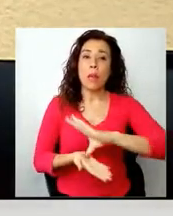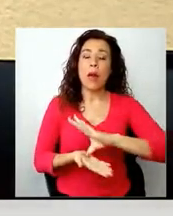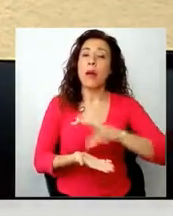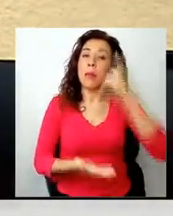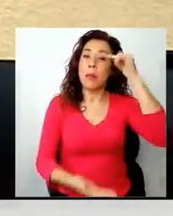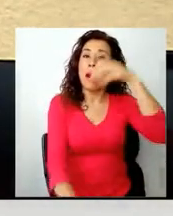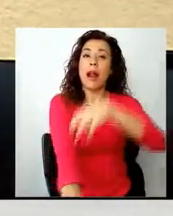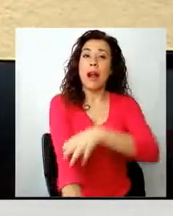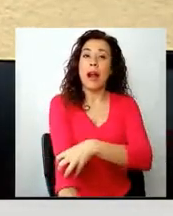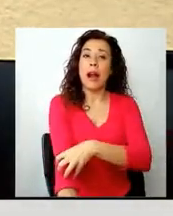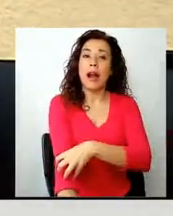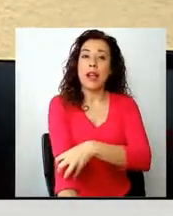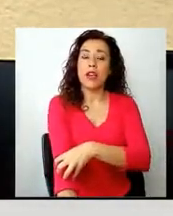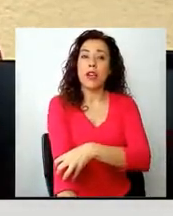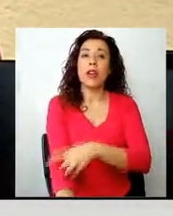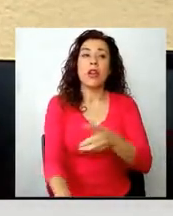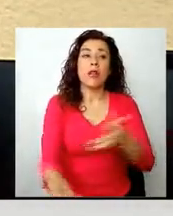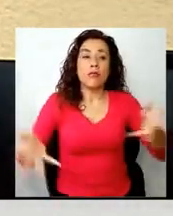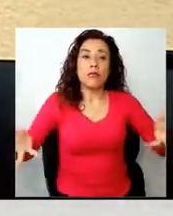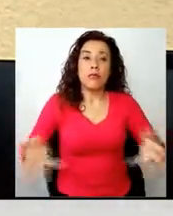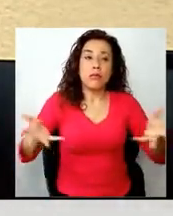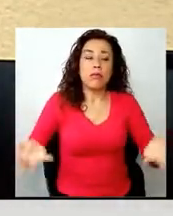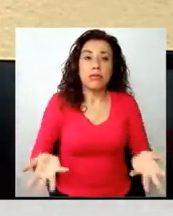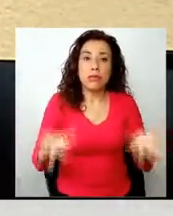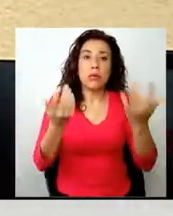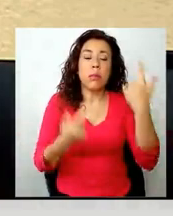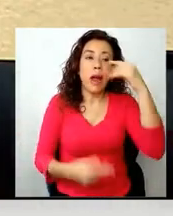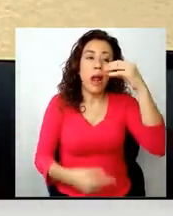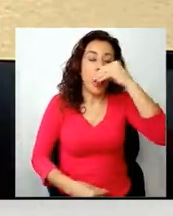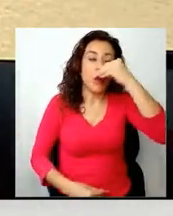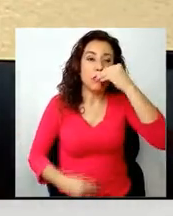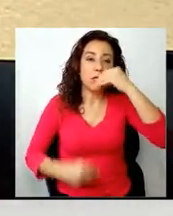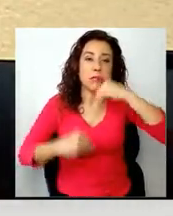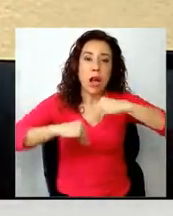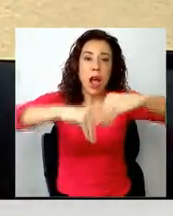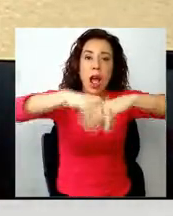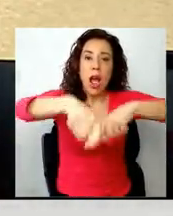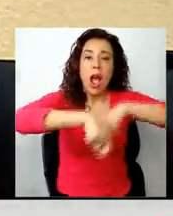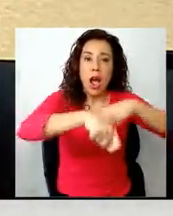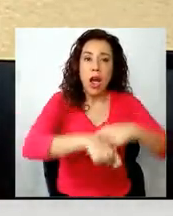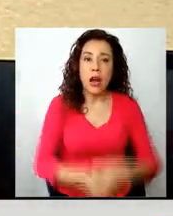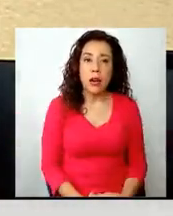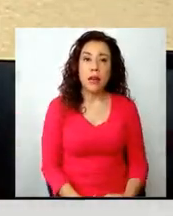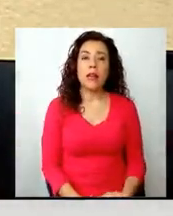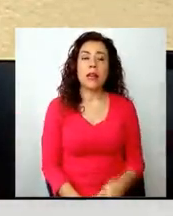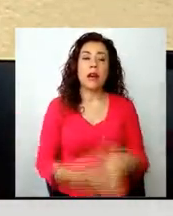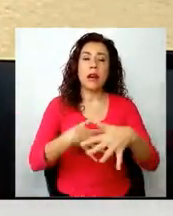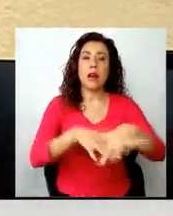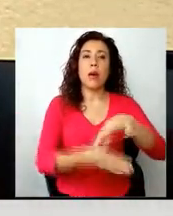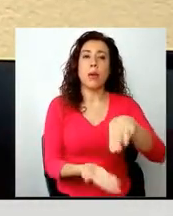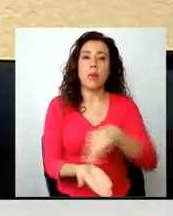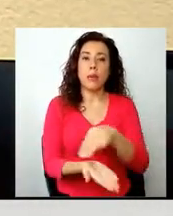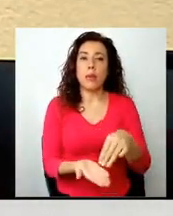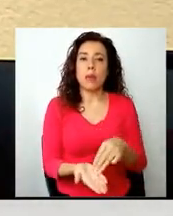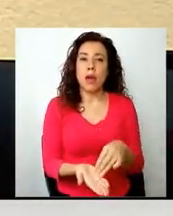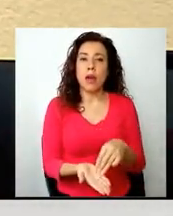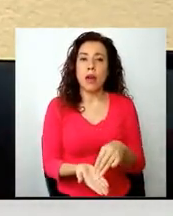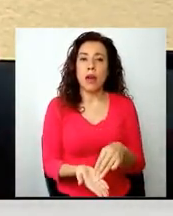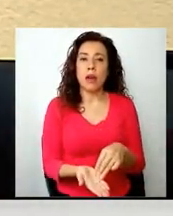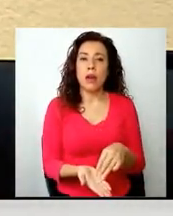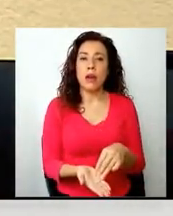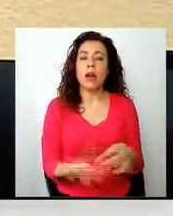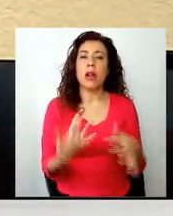potencia agroalimentaria pero hoy día vemos como nuestro río maule maule río de lluvia